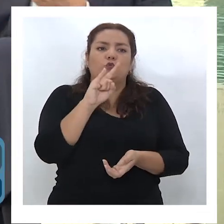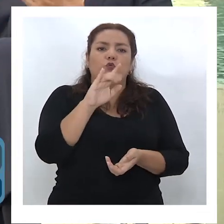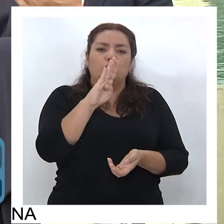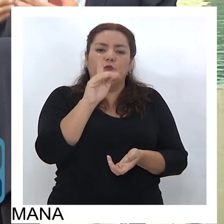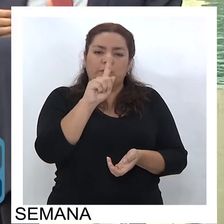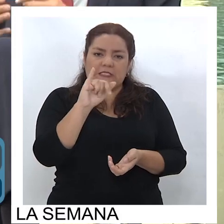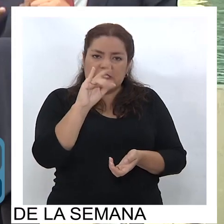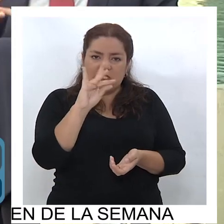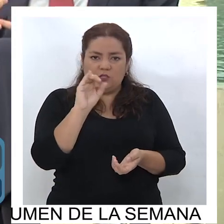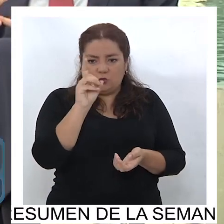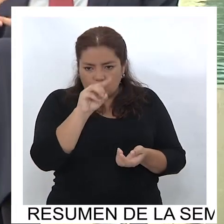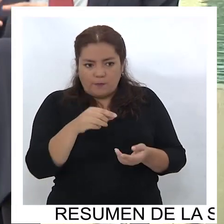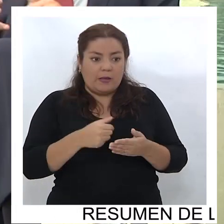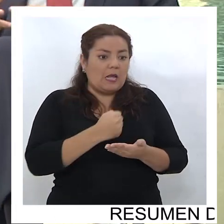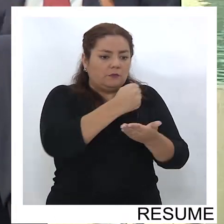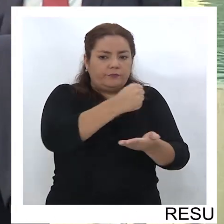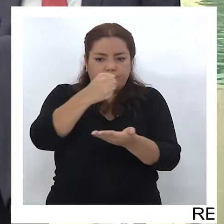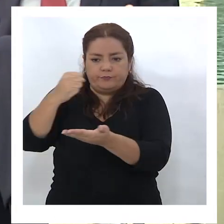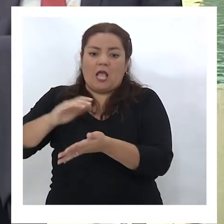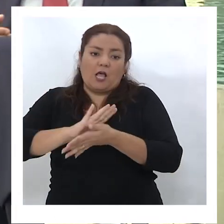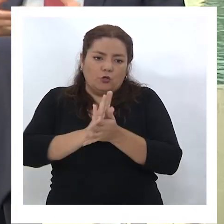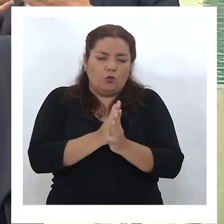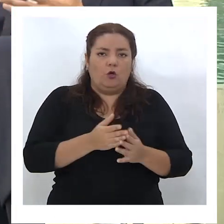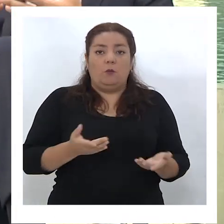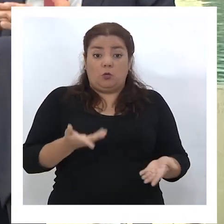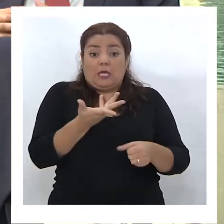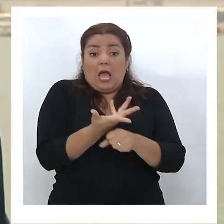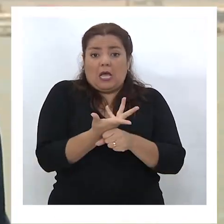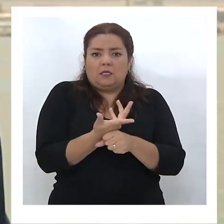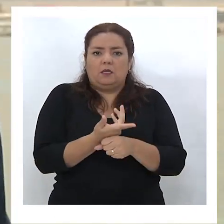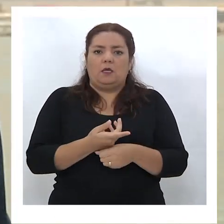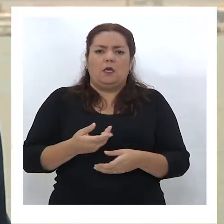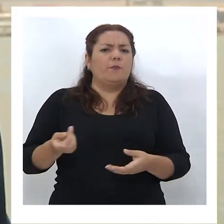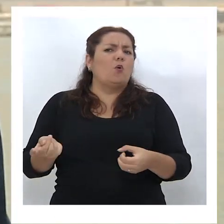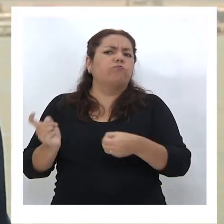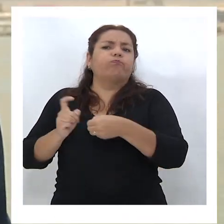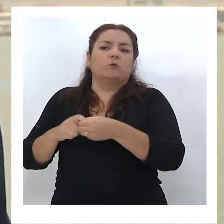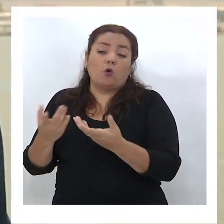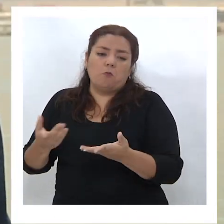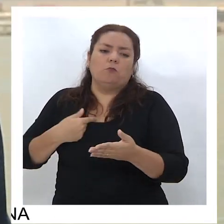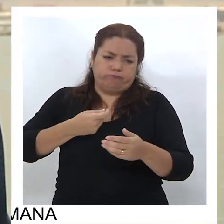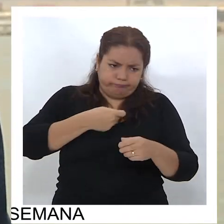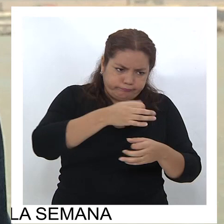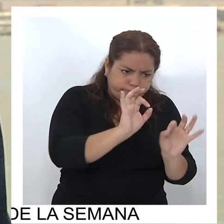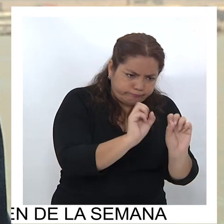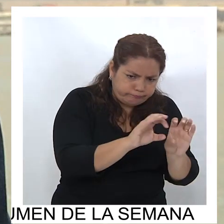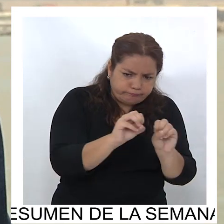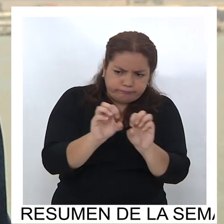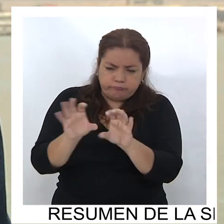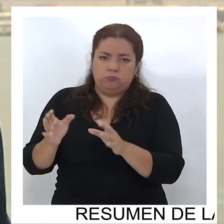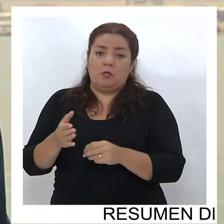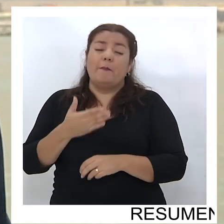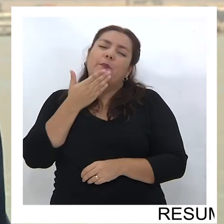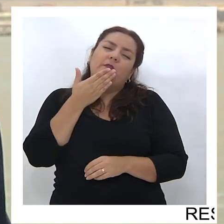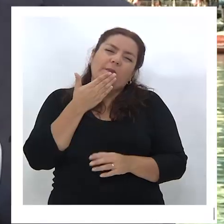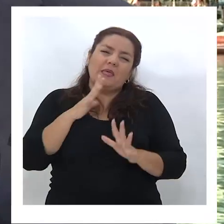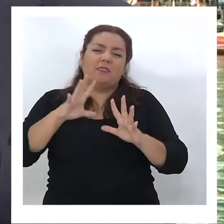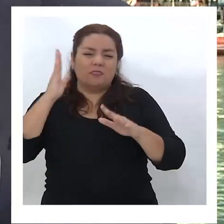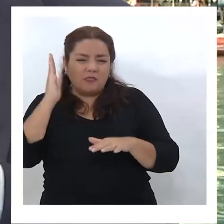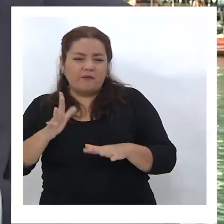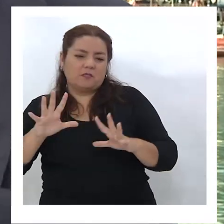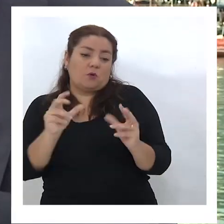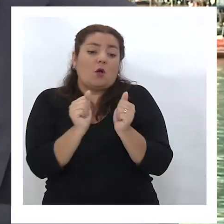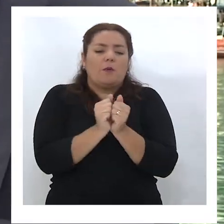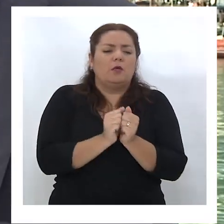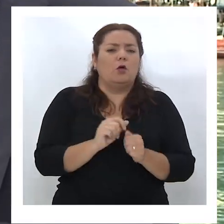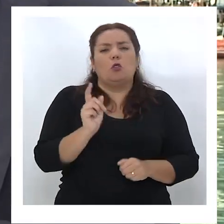veces no sabe que existen y cómo se postula. Entonces nosotros tenemos que asesorarlo en eso. Pero además de eso, tú tienes que hacer un acompañamiento. No es cosa solo de